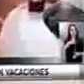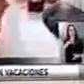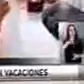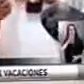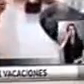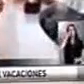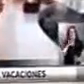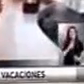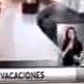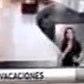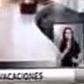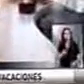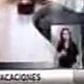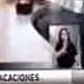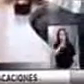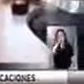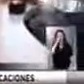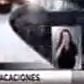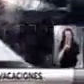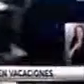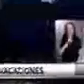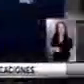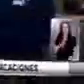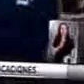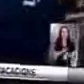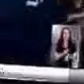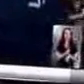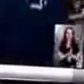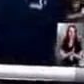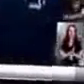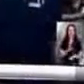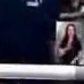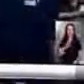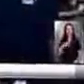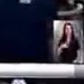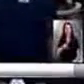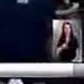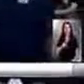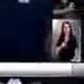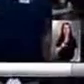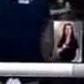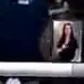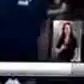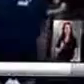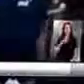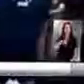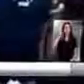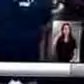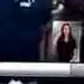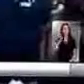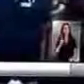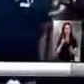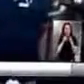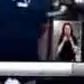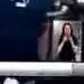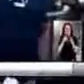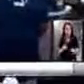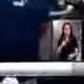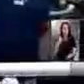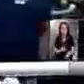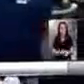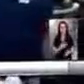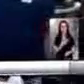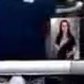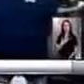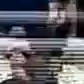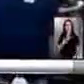de Puerto Rico. Sí. ¿Cuál es? Es la piña colada, cual fue creada aquí en el Hotel Caribe en 1954,